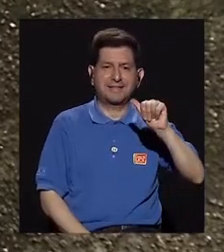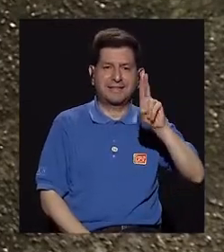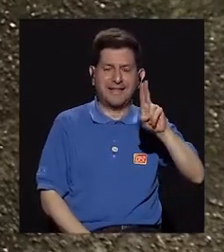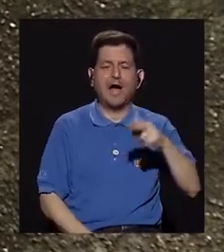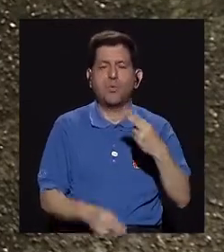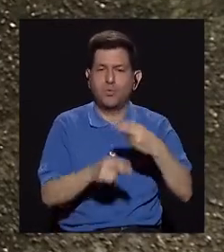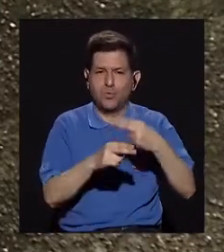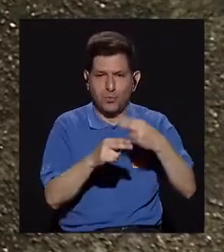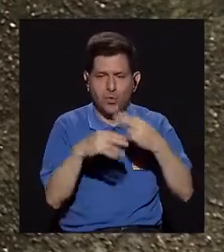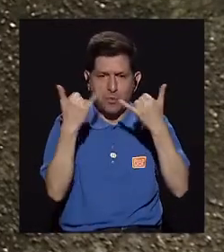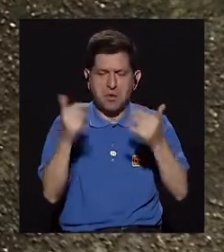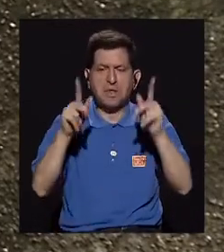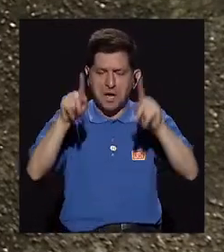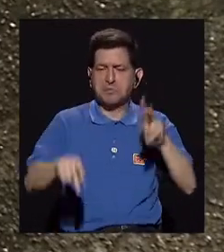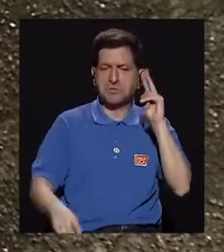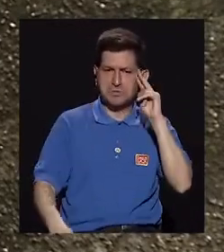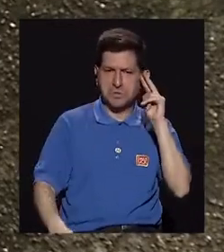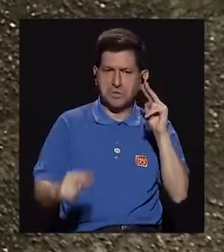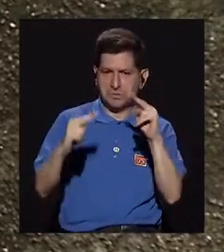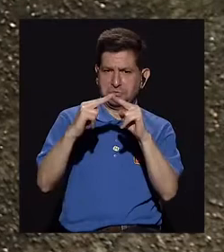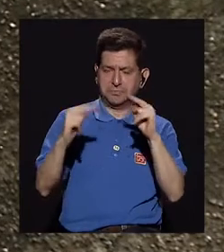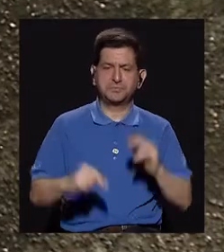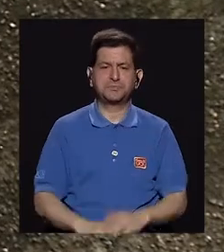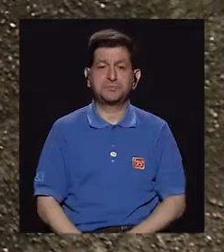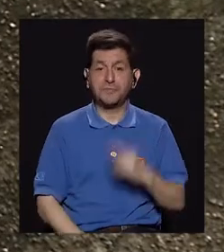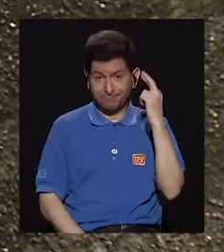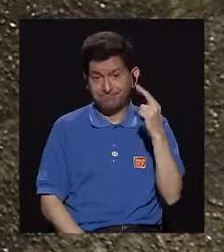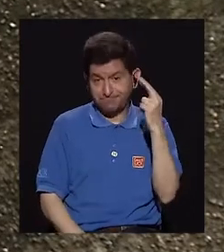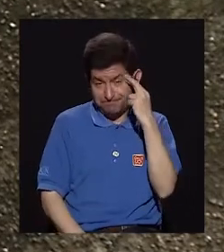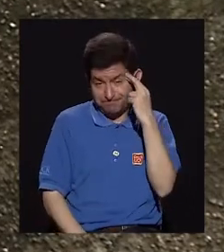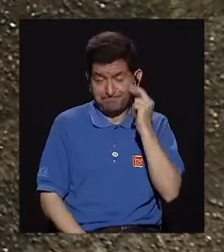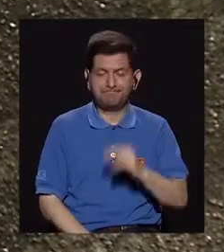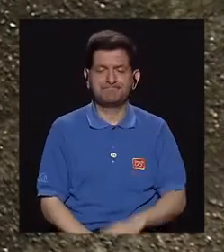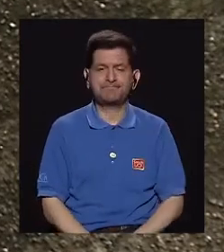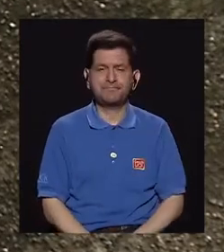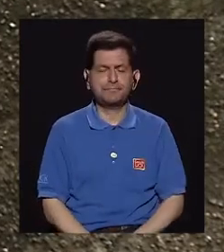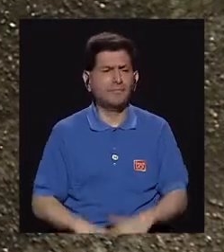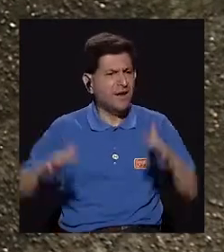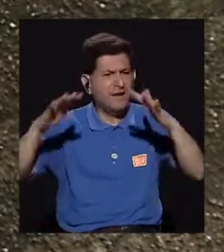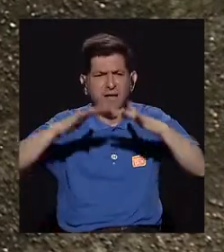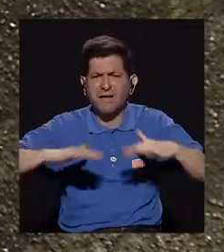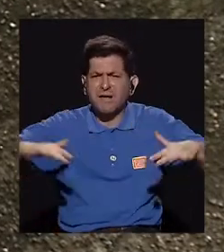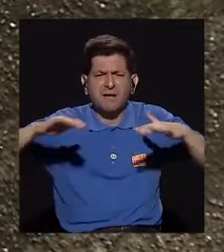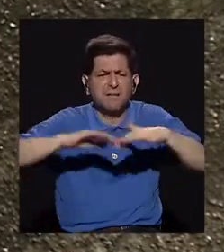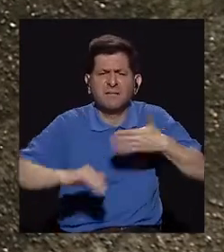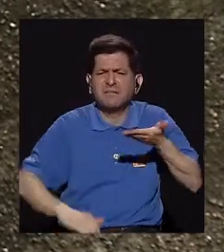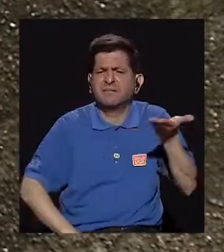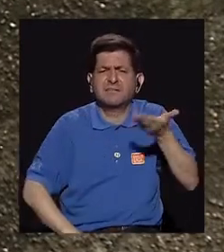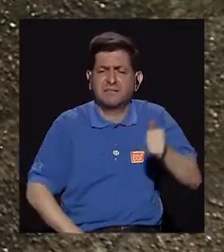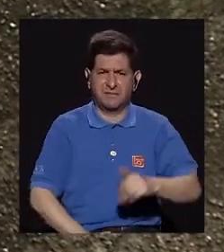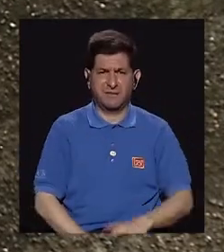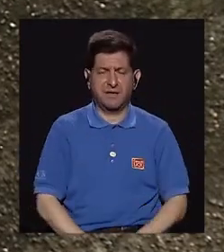ya iba adquiriendo su nombre como TAU, por lo mismo. Y es un espacio